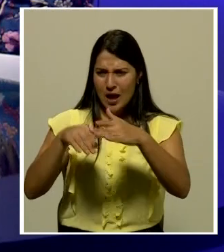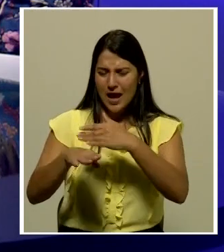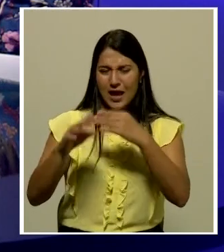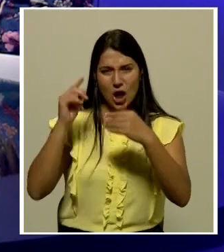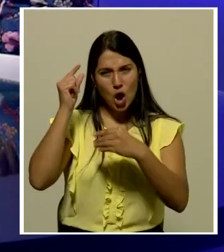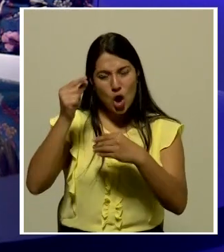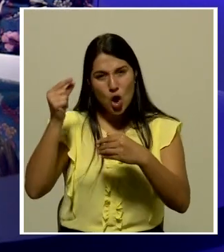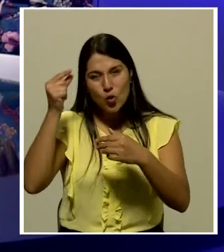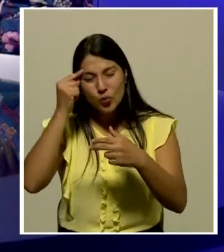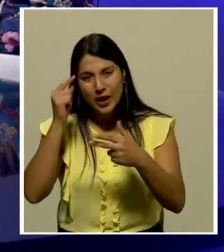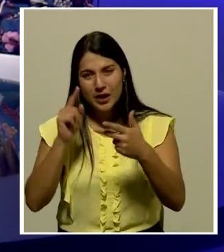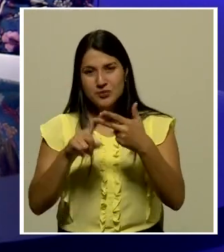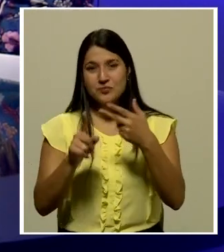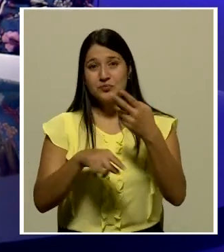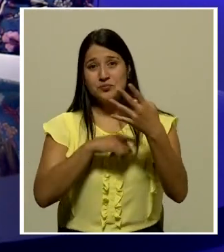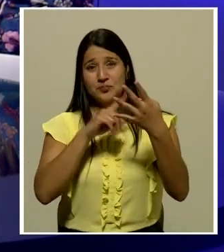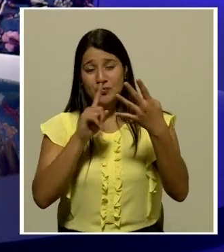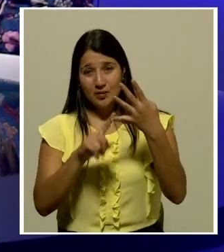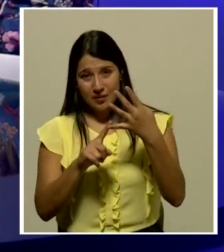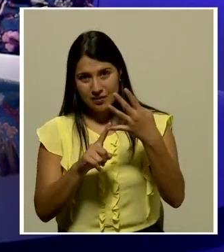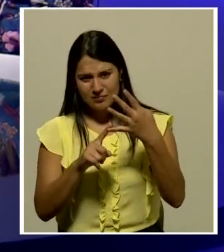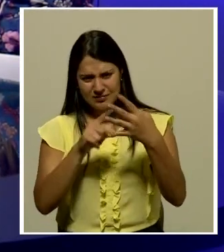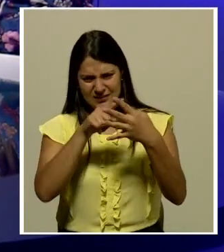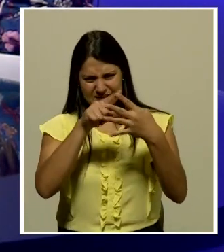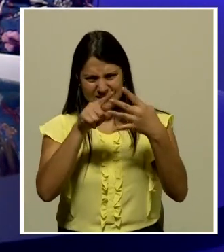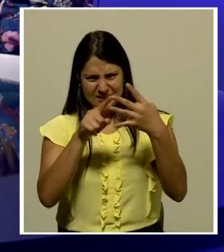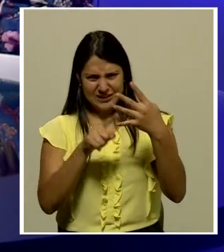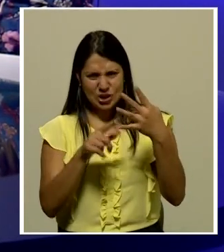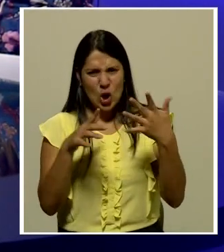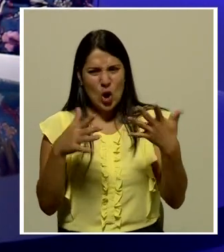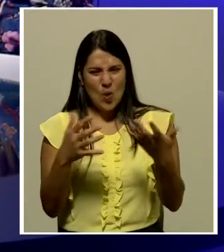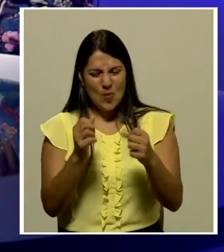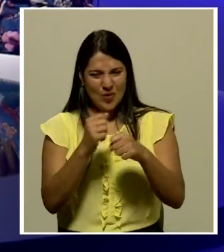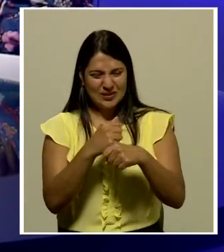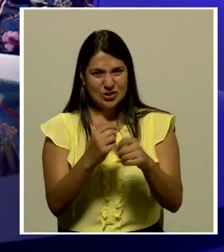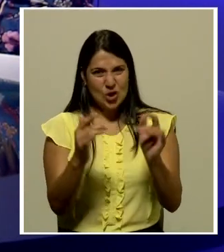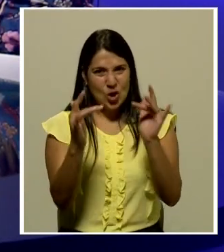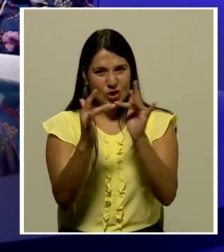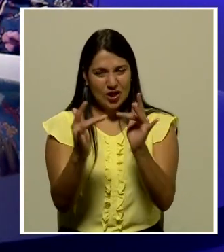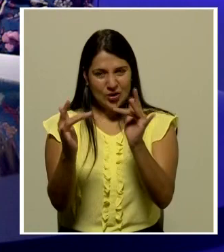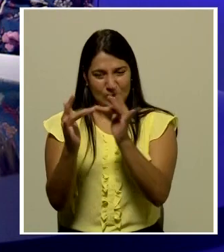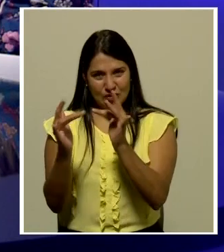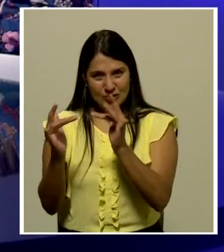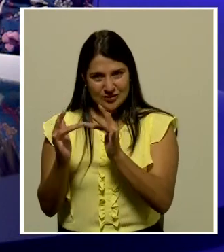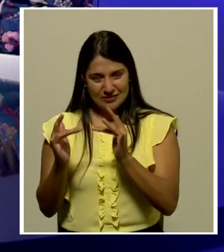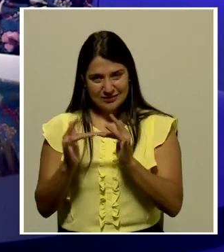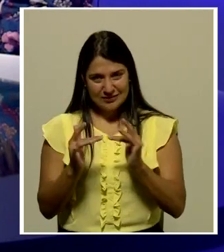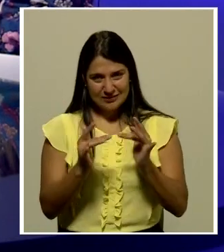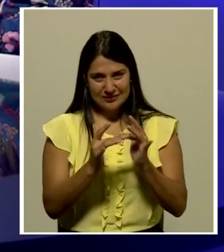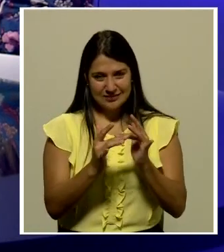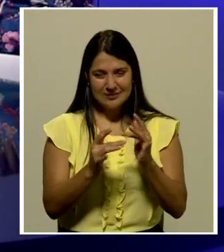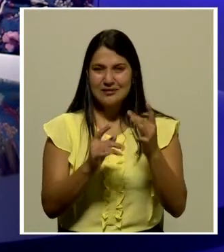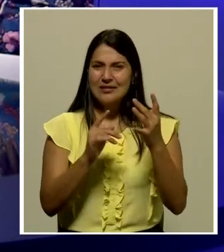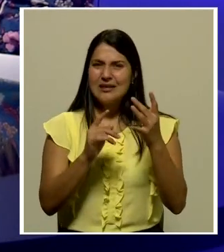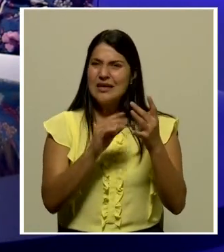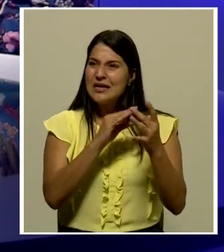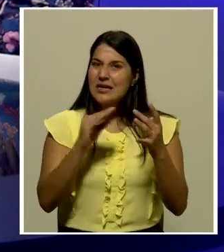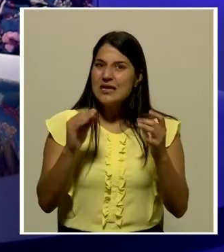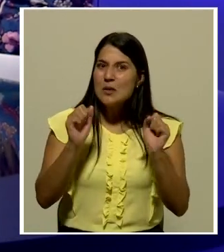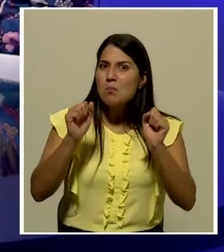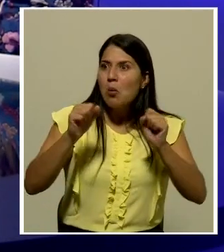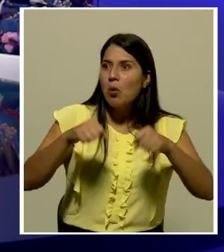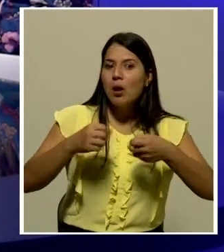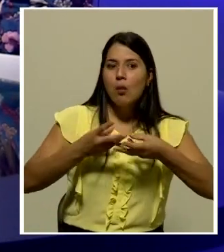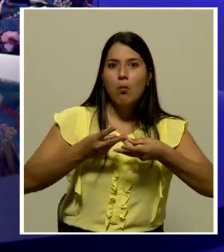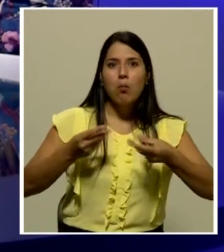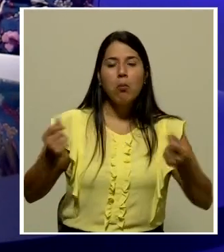y delante de todo ese coro del poder, diluir casi 50 millones de